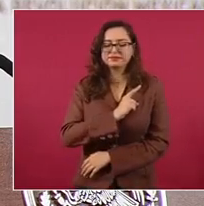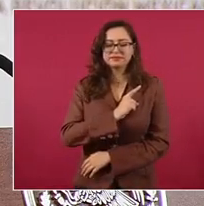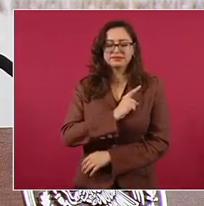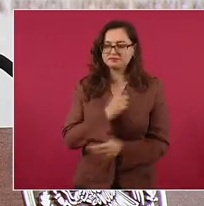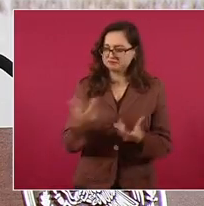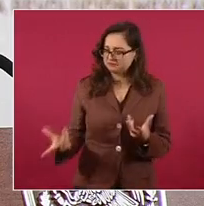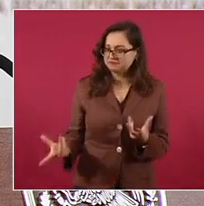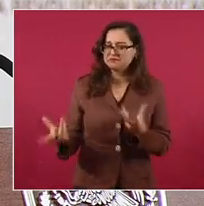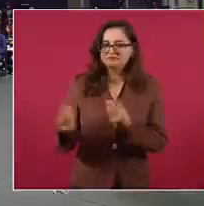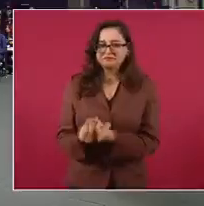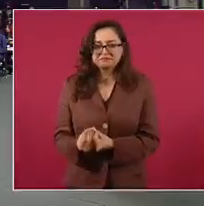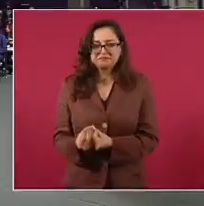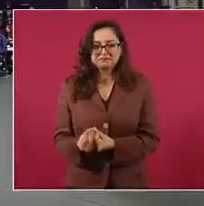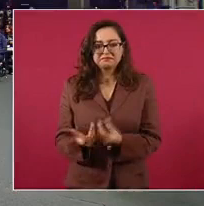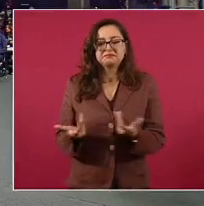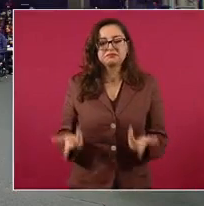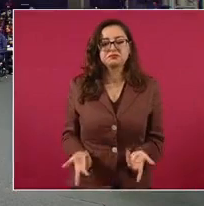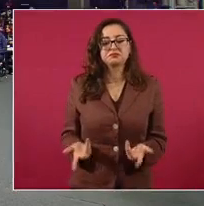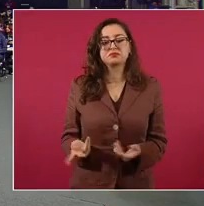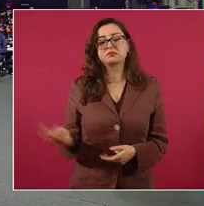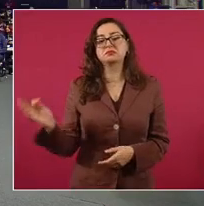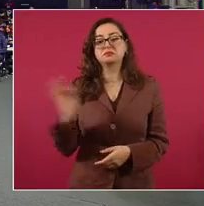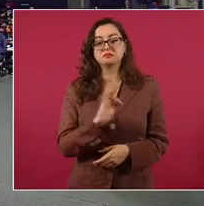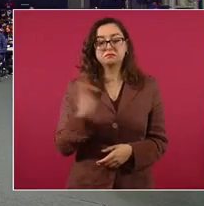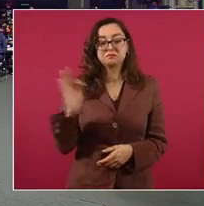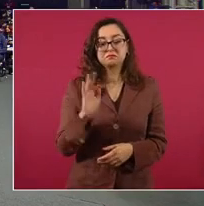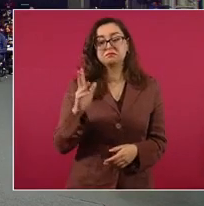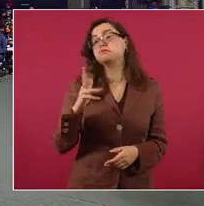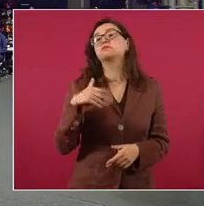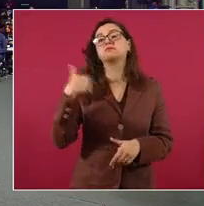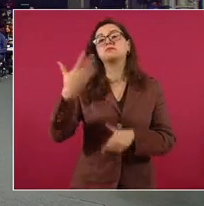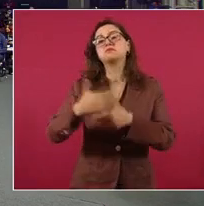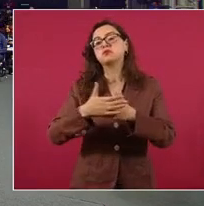Entonces, puede venir otro reportaje